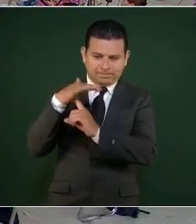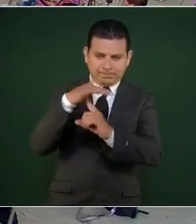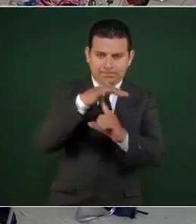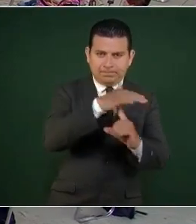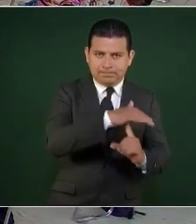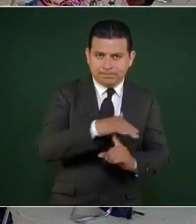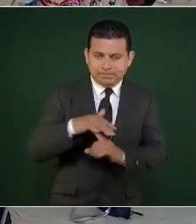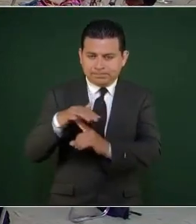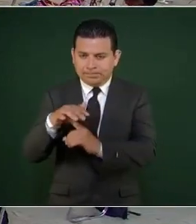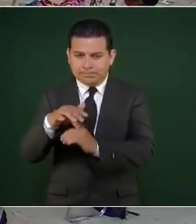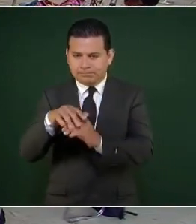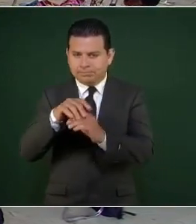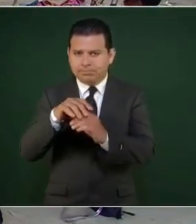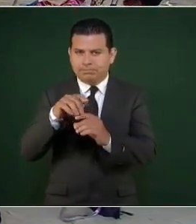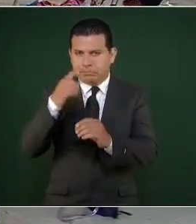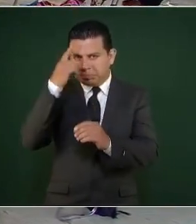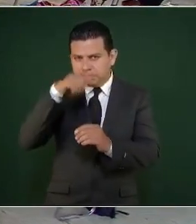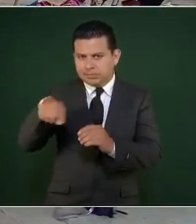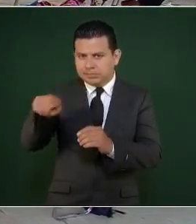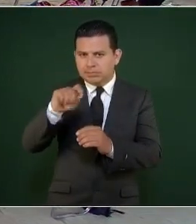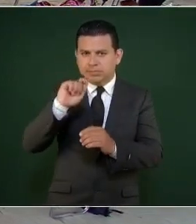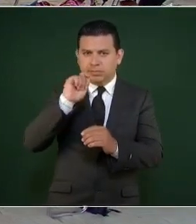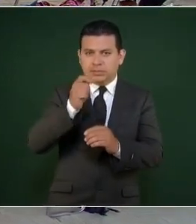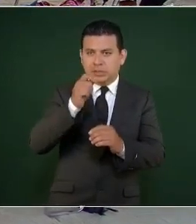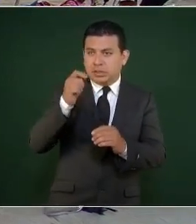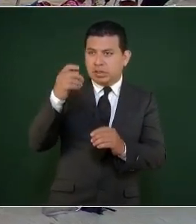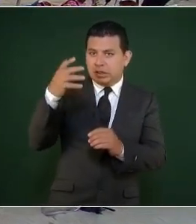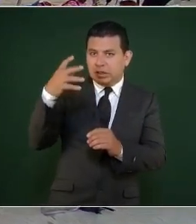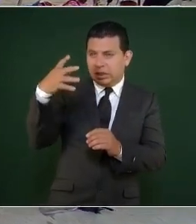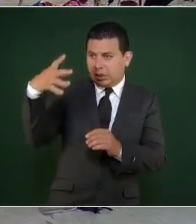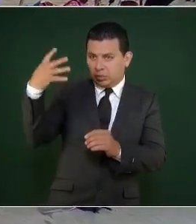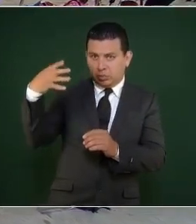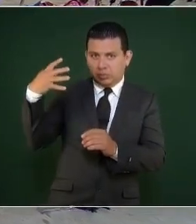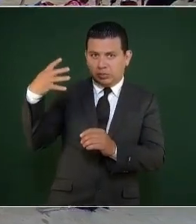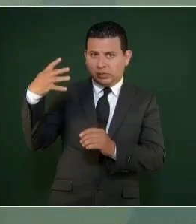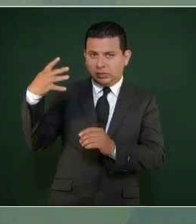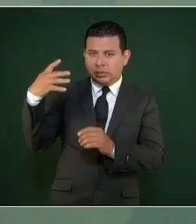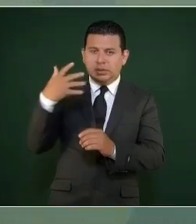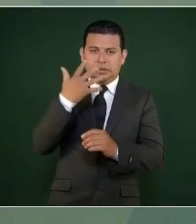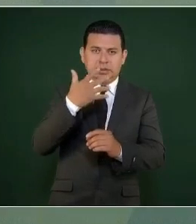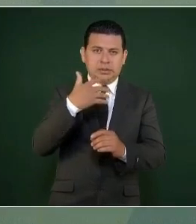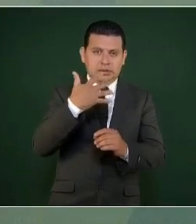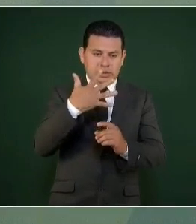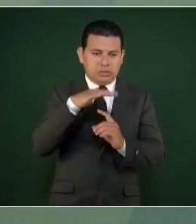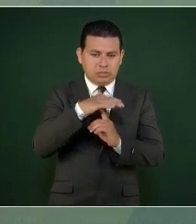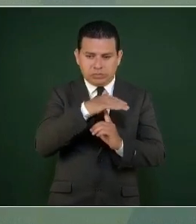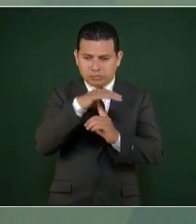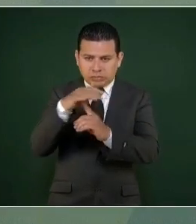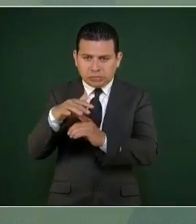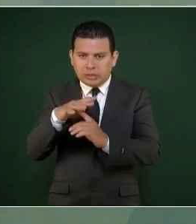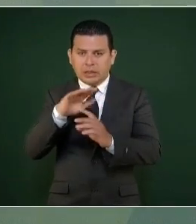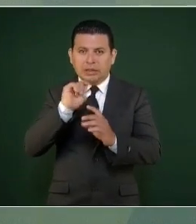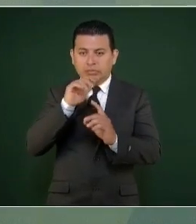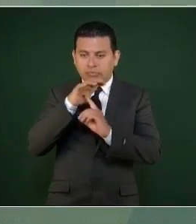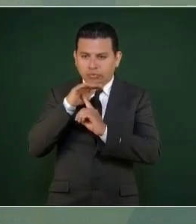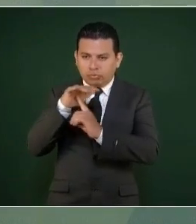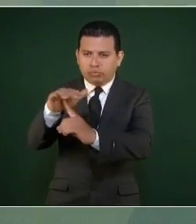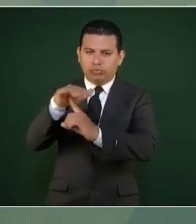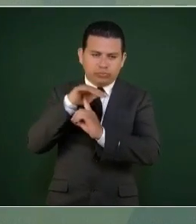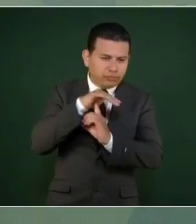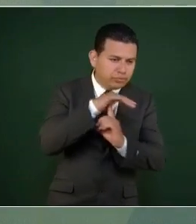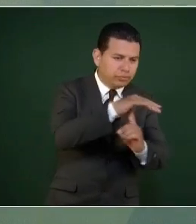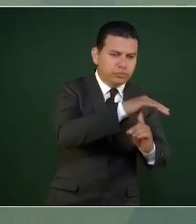de 15, ¿no? De 14. De 14 que van a mantenimiento.